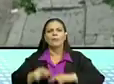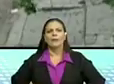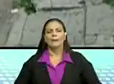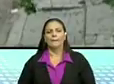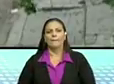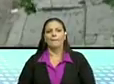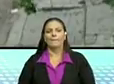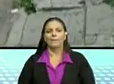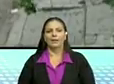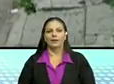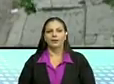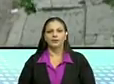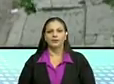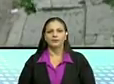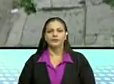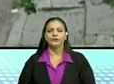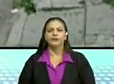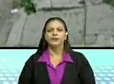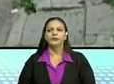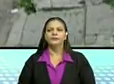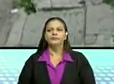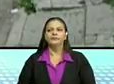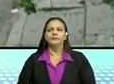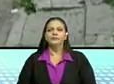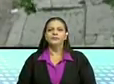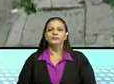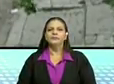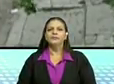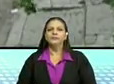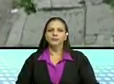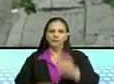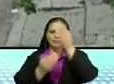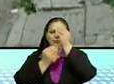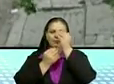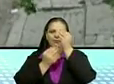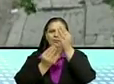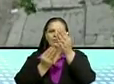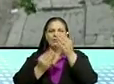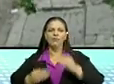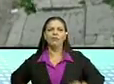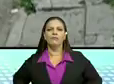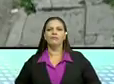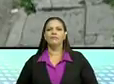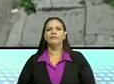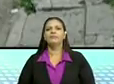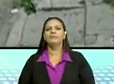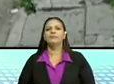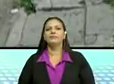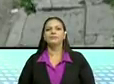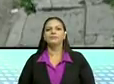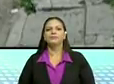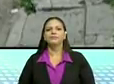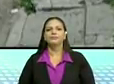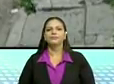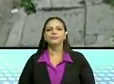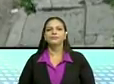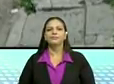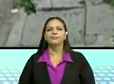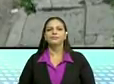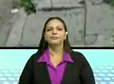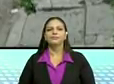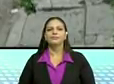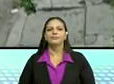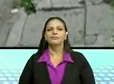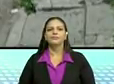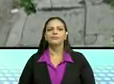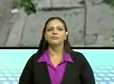quiero contarte ahora y a ustedes, amables televidentes, que la policía detuvo a dos personas por